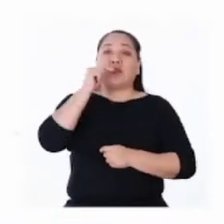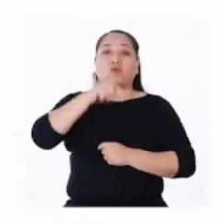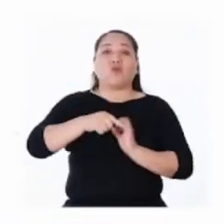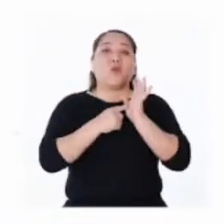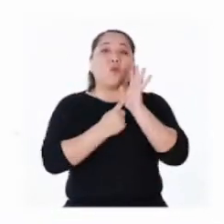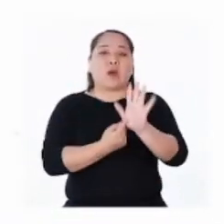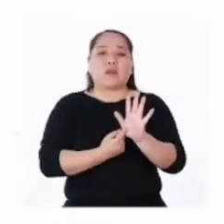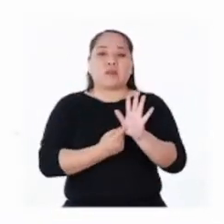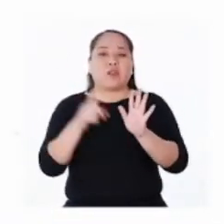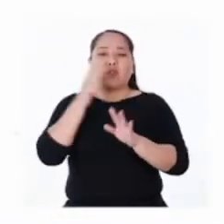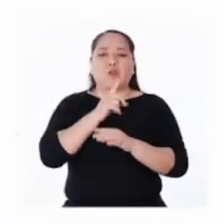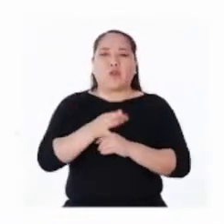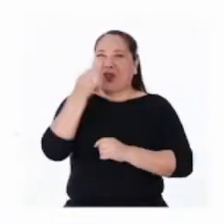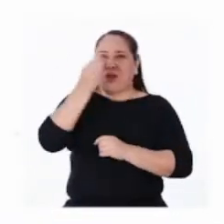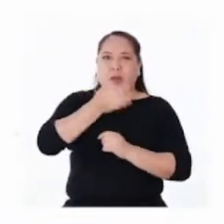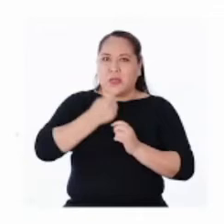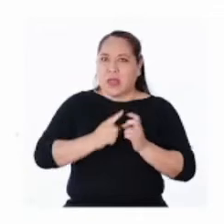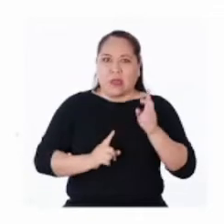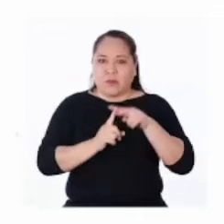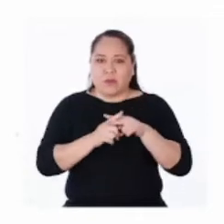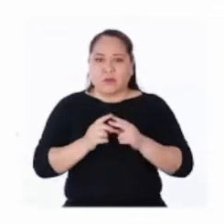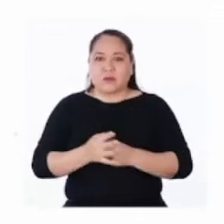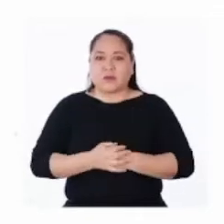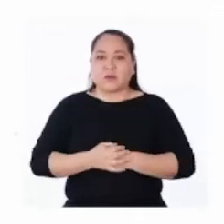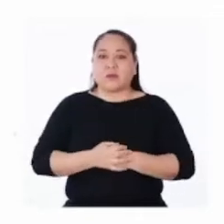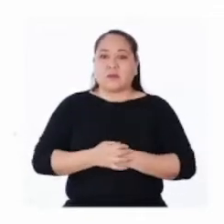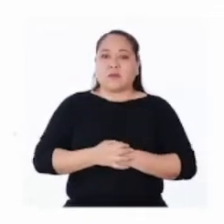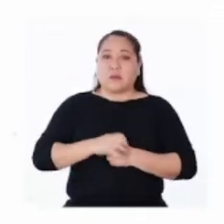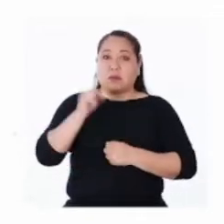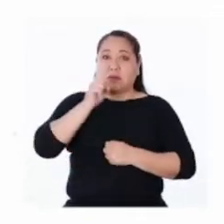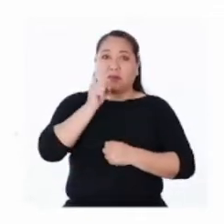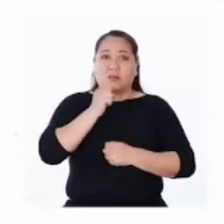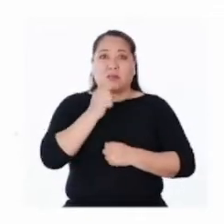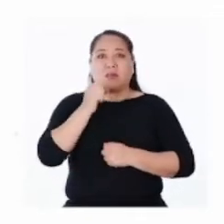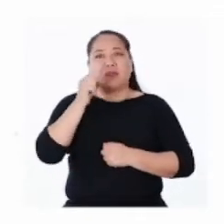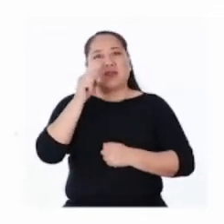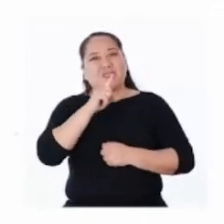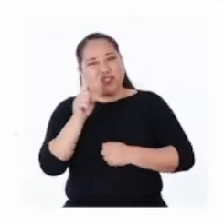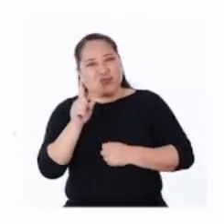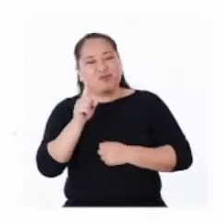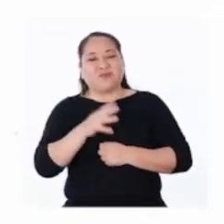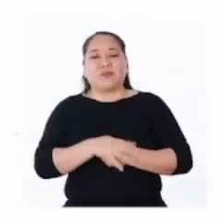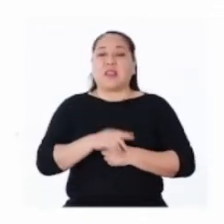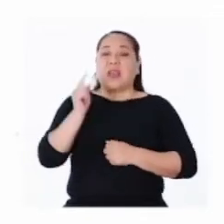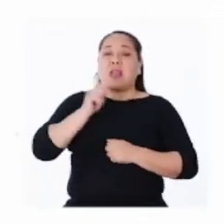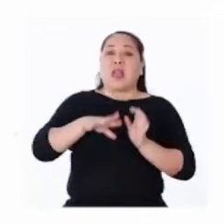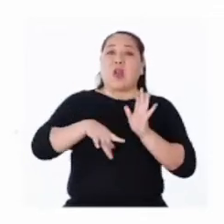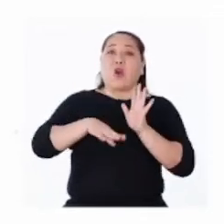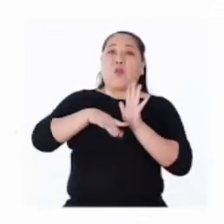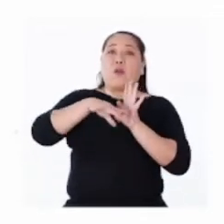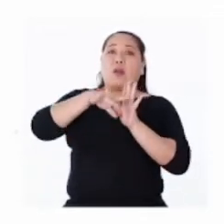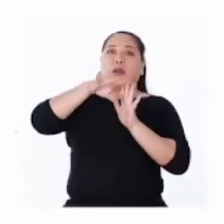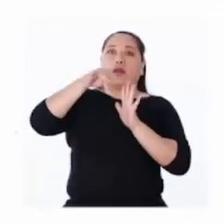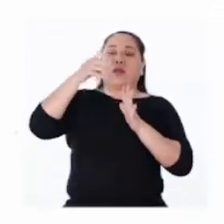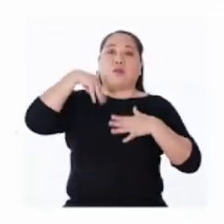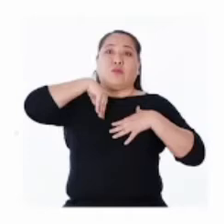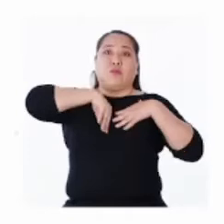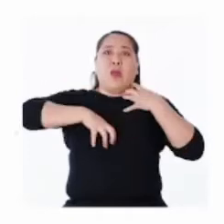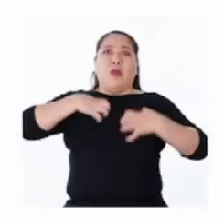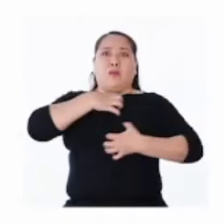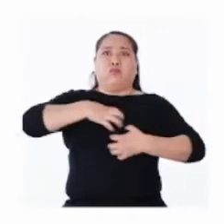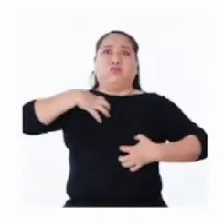El incremento de la actividad fisiológica y el miedo están ligados a una variedad de síntomas, como sudoración